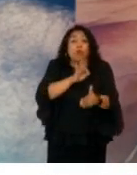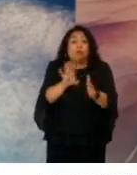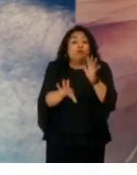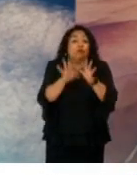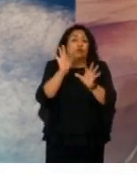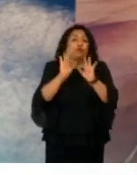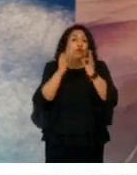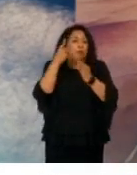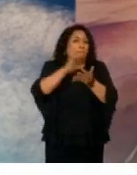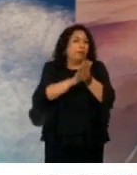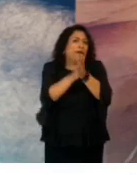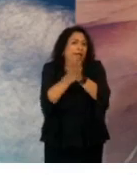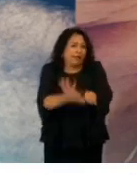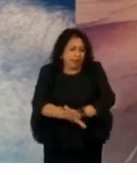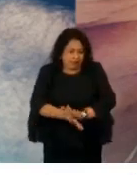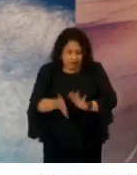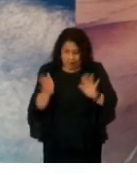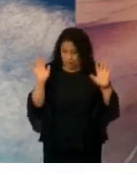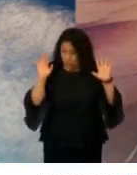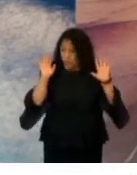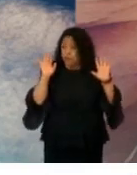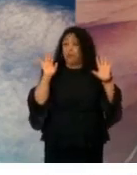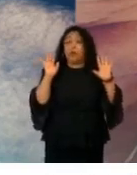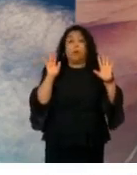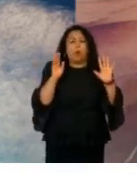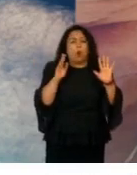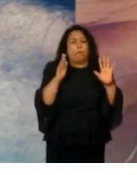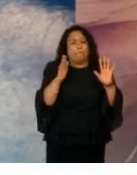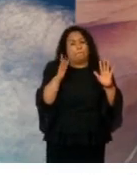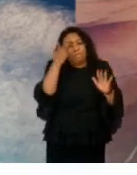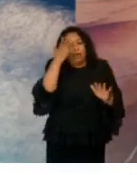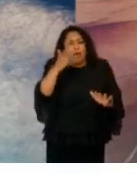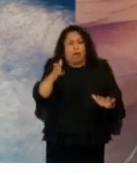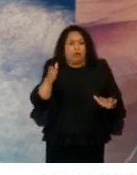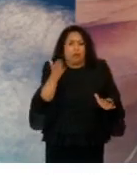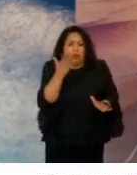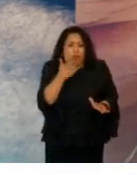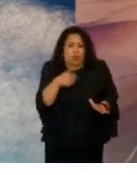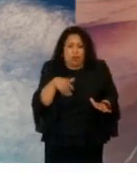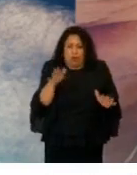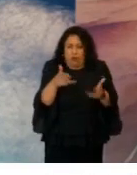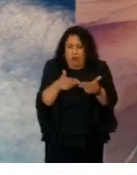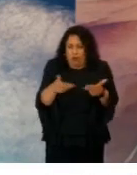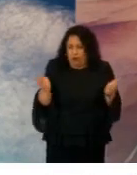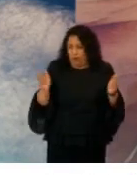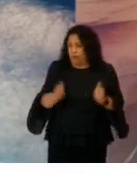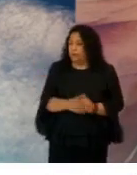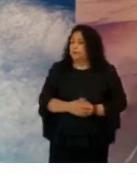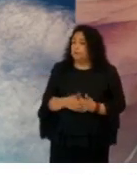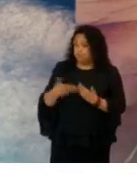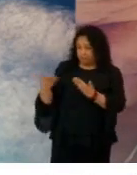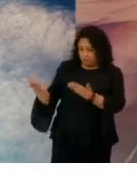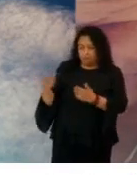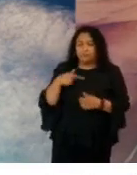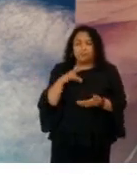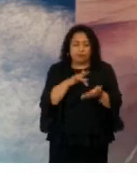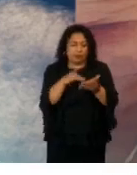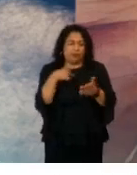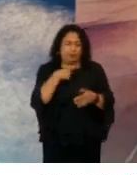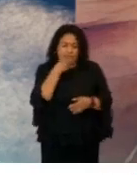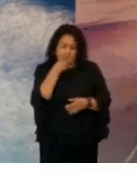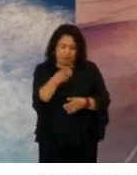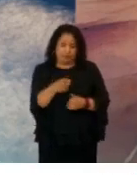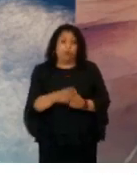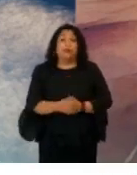formas de transformación, porque la bala de plata no la tiene nadie. Bueno, le dejo la palabra. Gracias, Bernardo. Déjeme insistir con